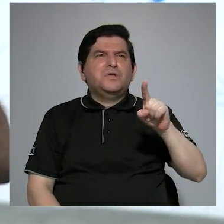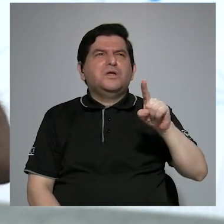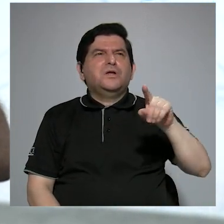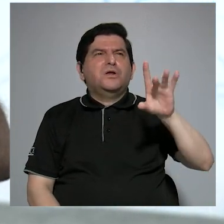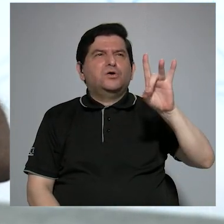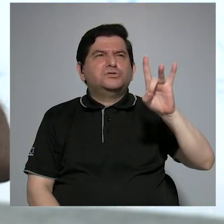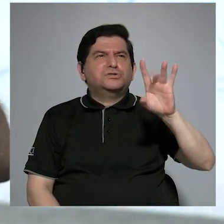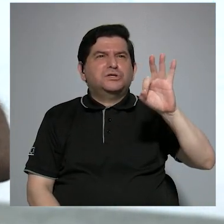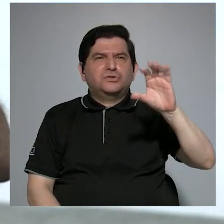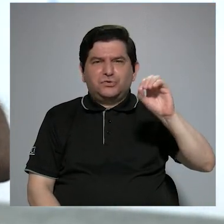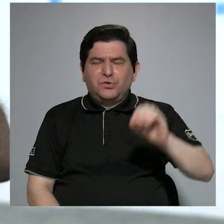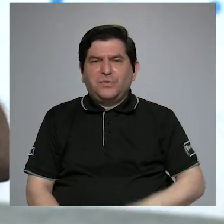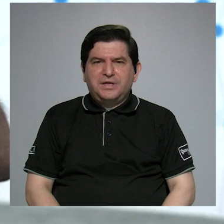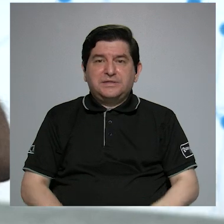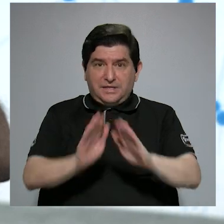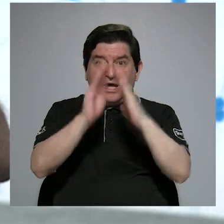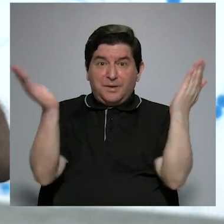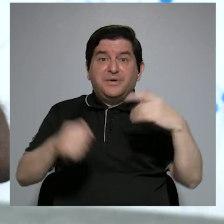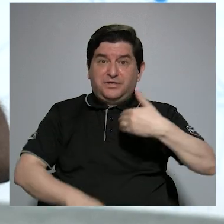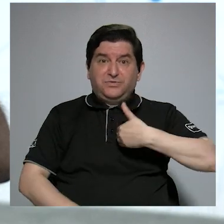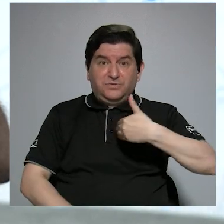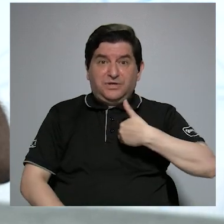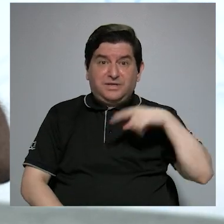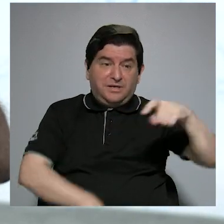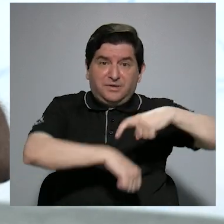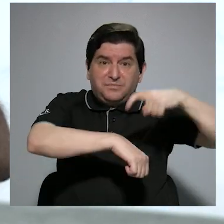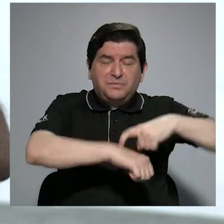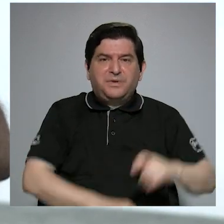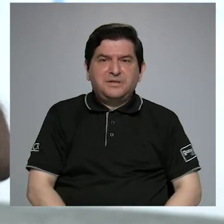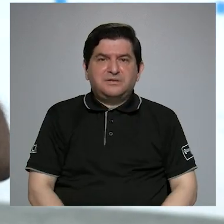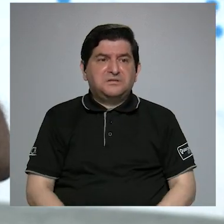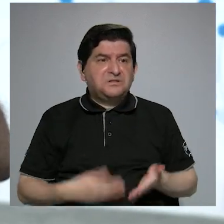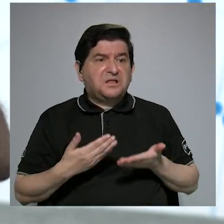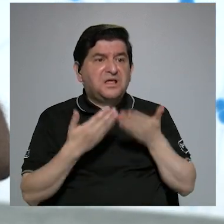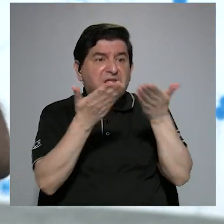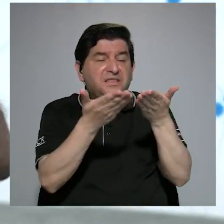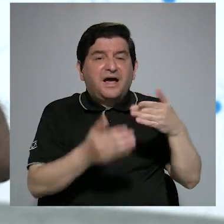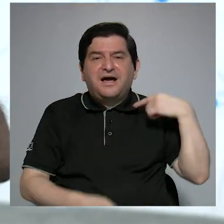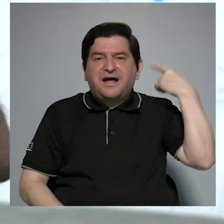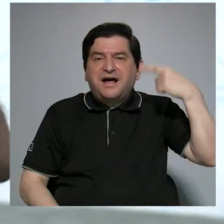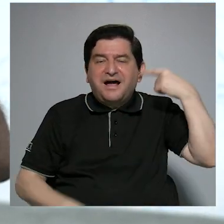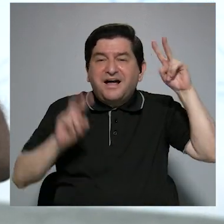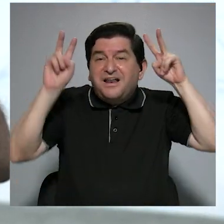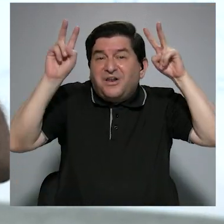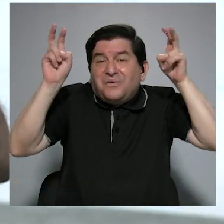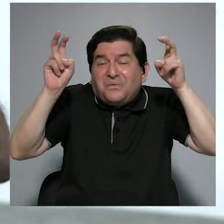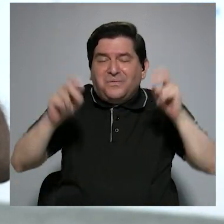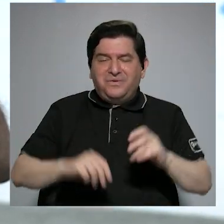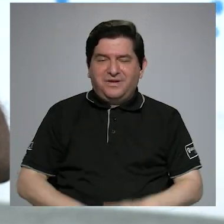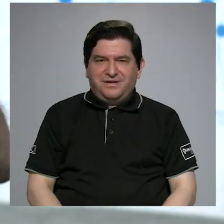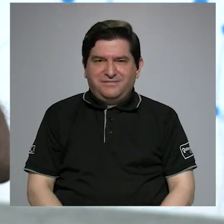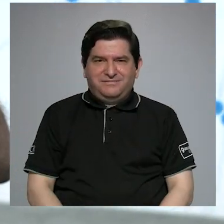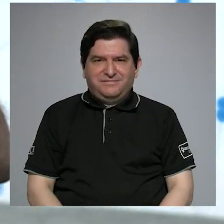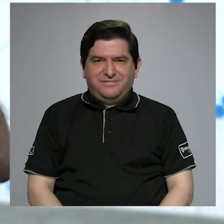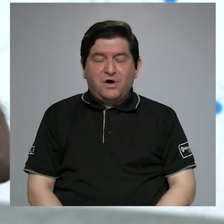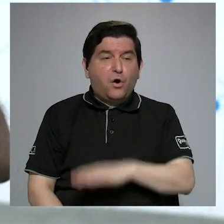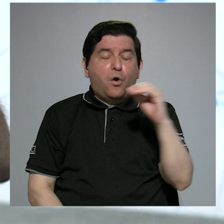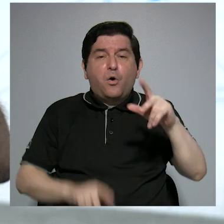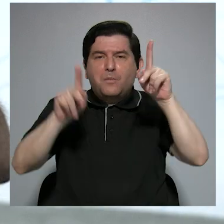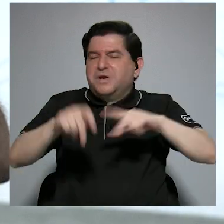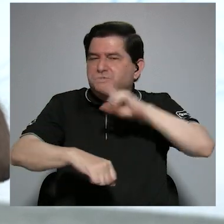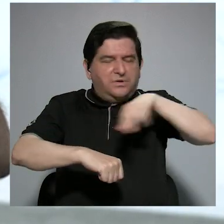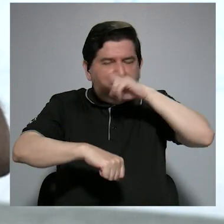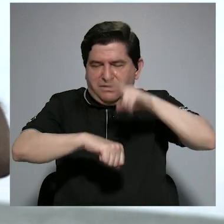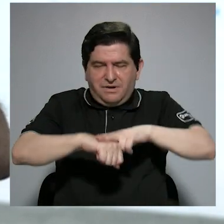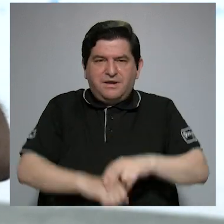1890, que fue más o menos cuando se aperturó, lo que le dimos a la locura, o eso que entendemos, ¿verdad?, como salirse